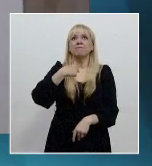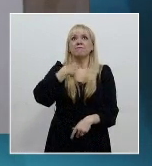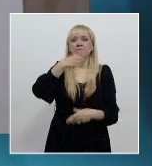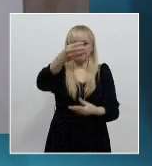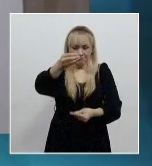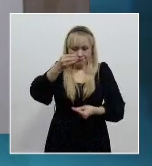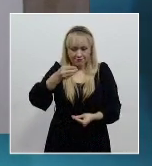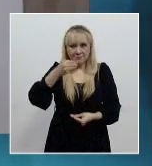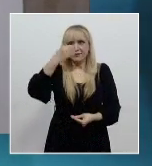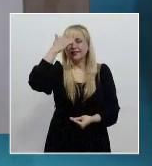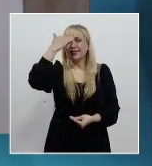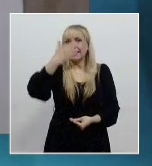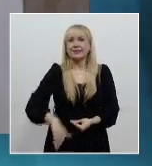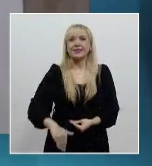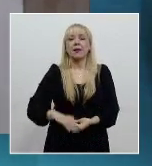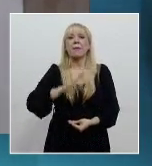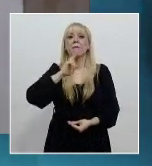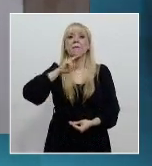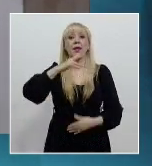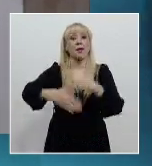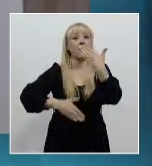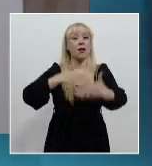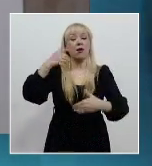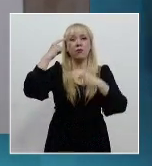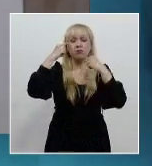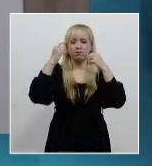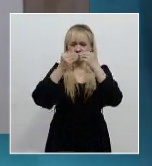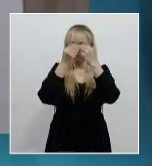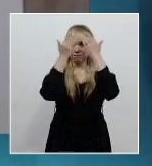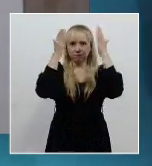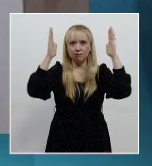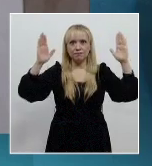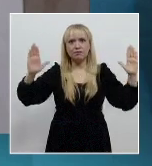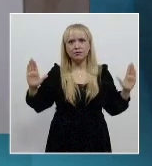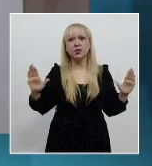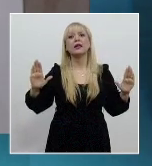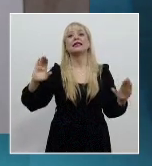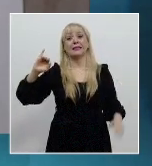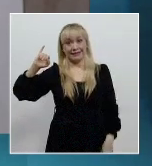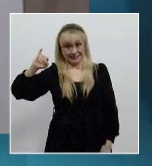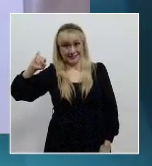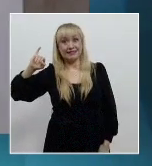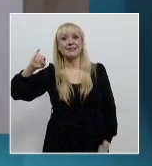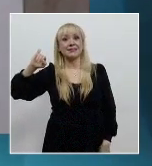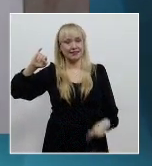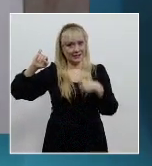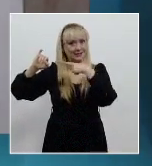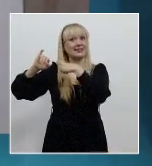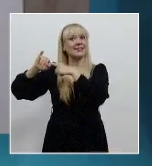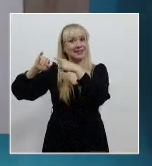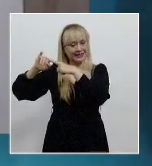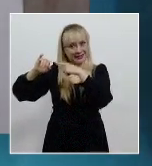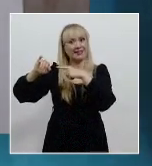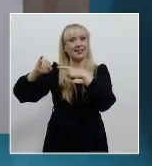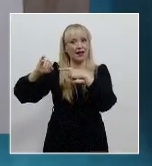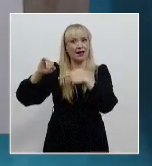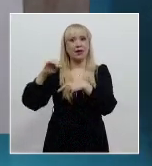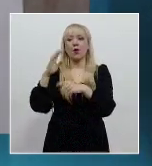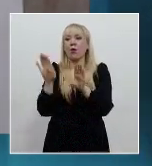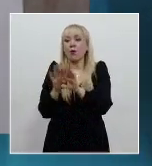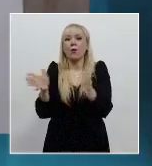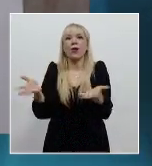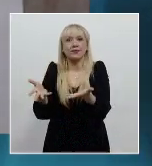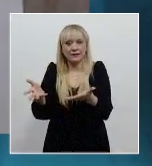mejor sociedad, porque se trata de expandir justamente el cómo sí de las cosas, el cómo sí